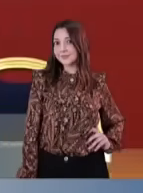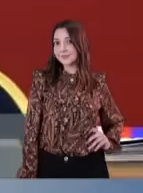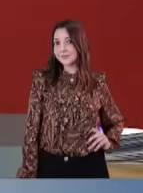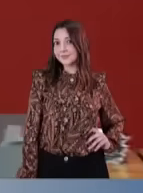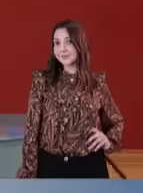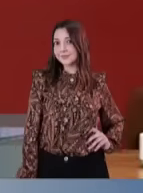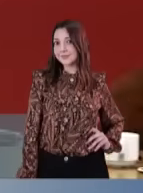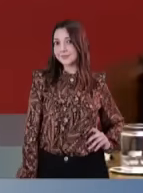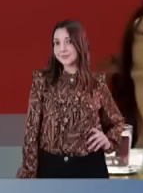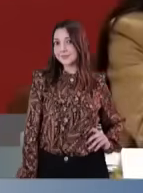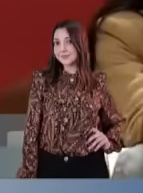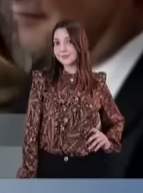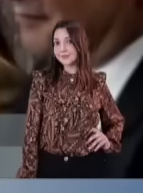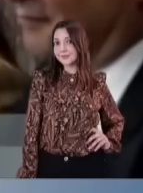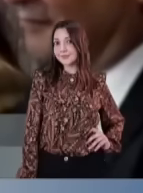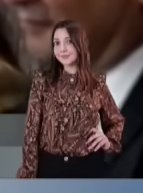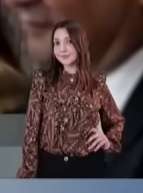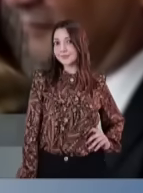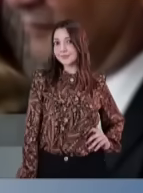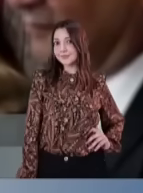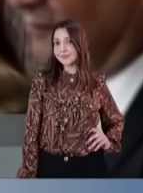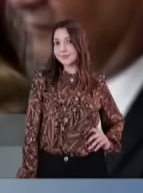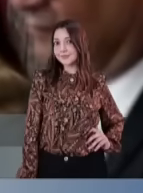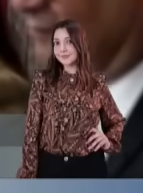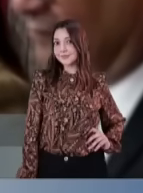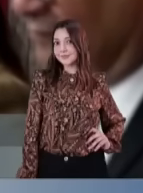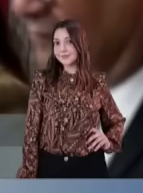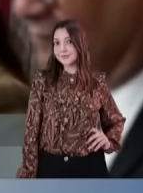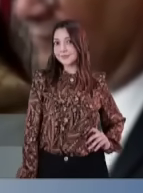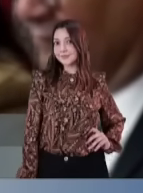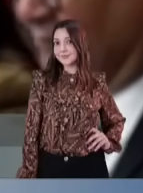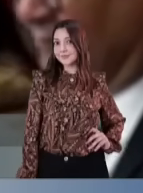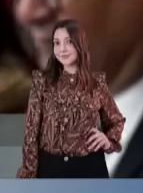tarde acá con él. ¿Todo está firme o no?